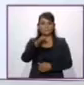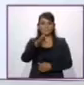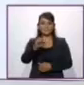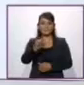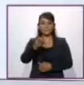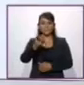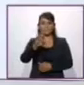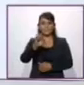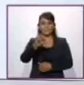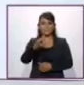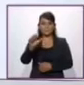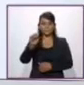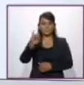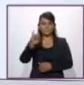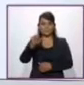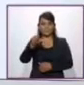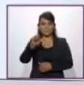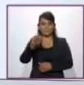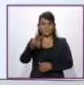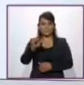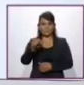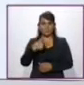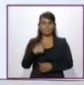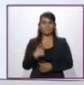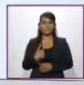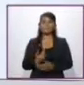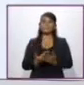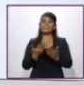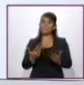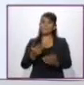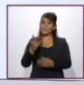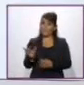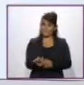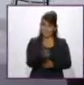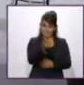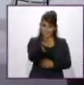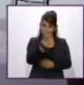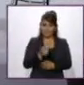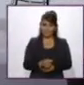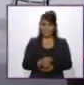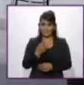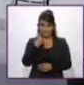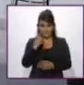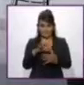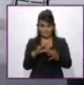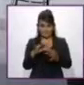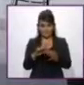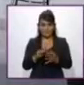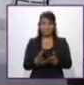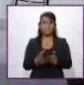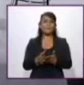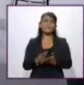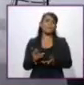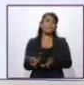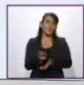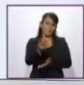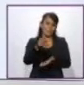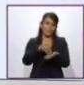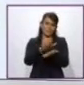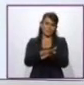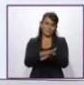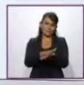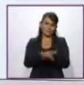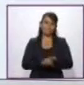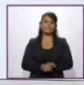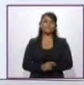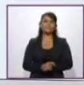la siguiente, que le hicieron llegar a la plataforma que creó el Instituto Electoral del Estado de Querétaro y preguntan, candidata,